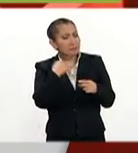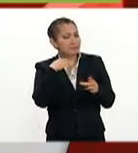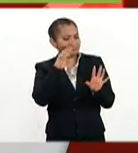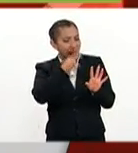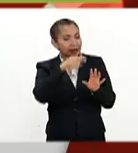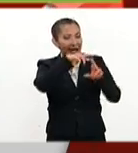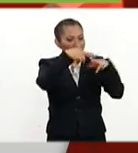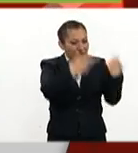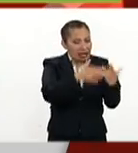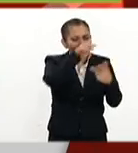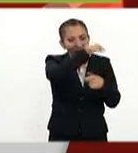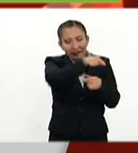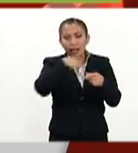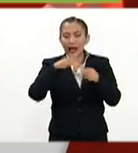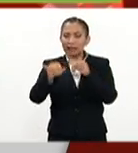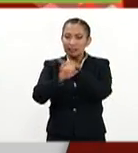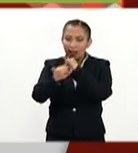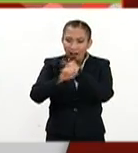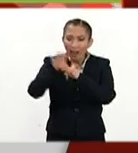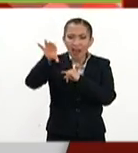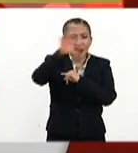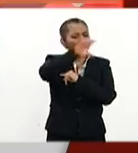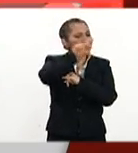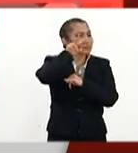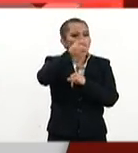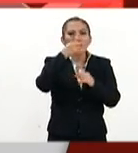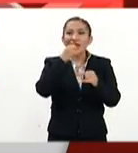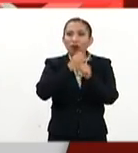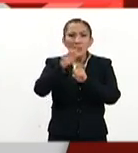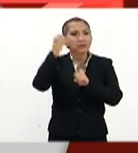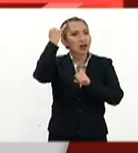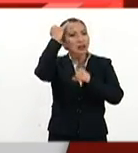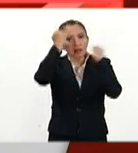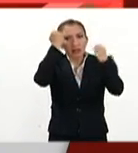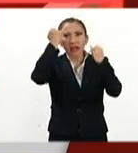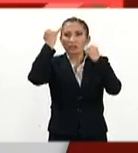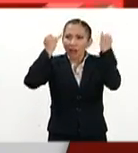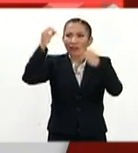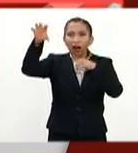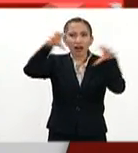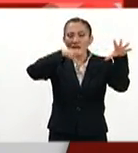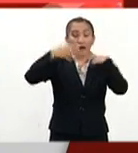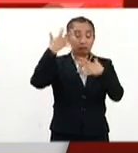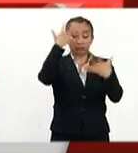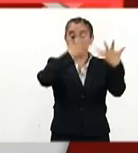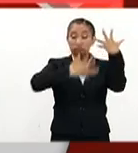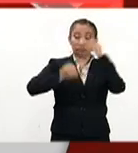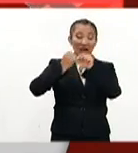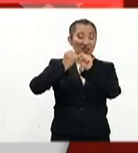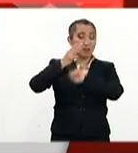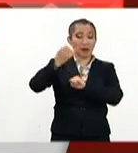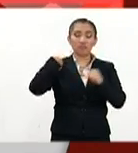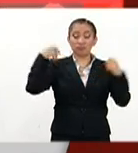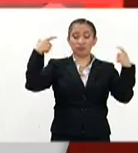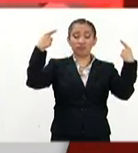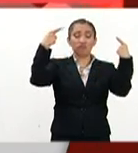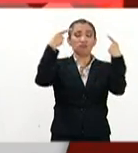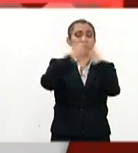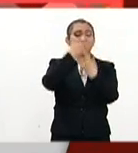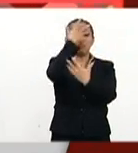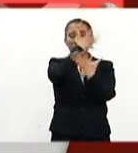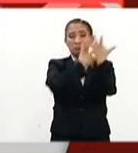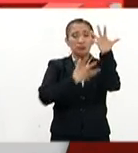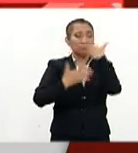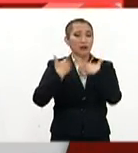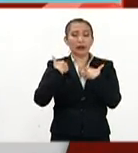¿no? En revistas, en blogs, en todos lados, todos opinamos. Y muchas veces la información que acabamos teniendo es tan